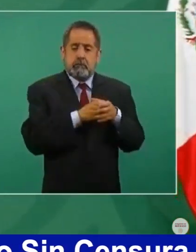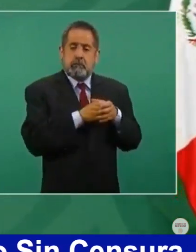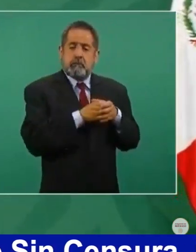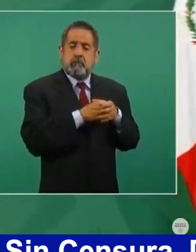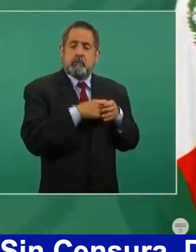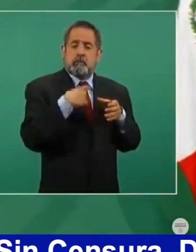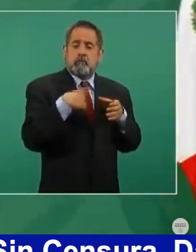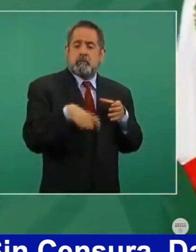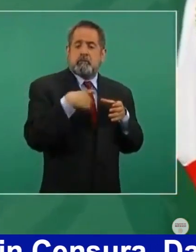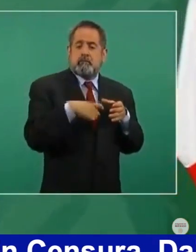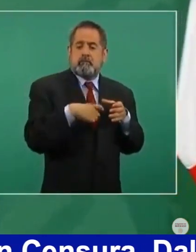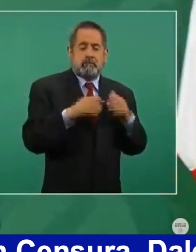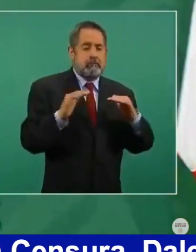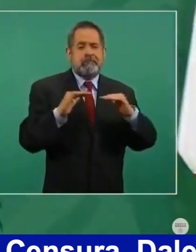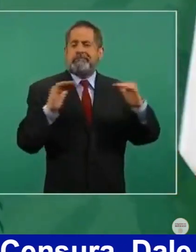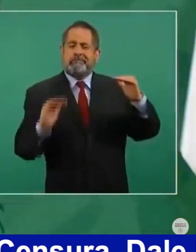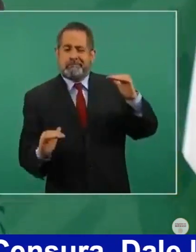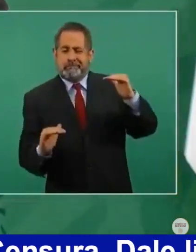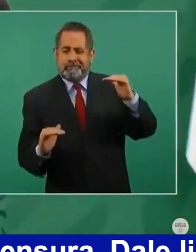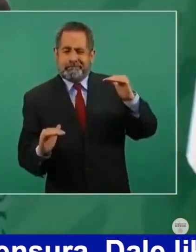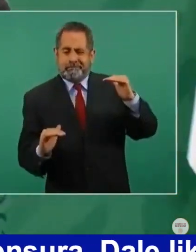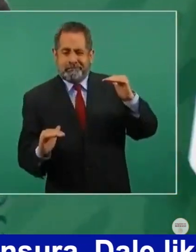Esa desigualdad